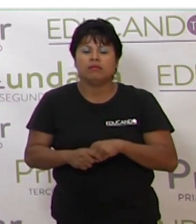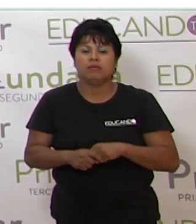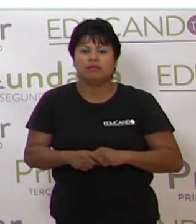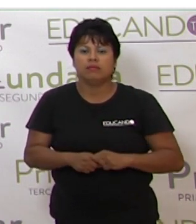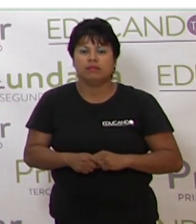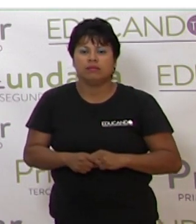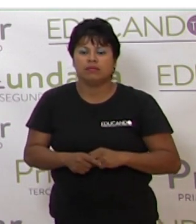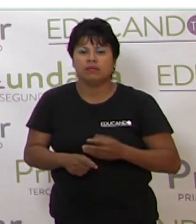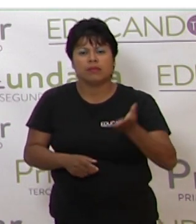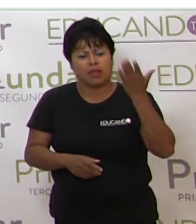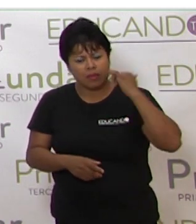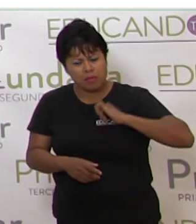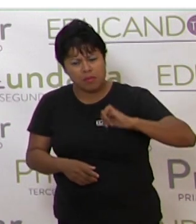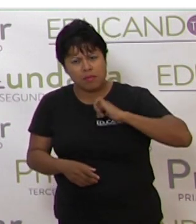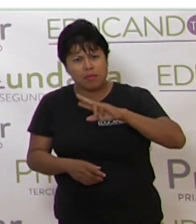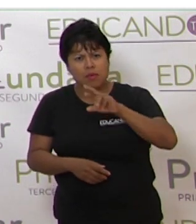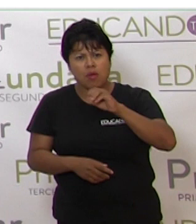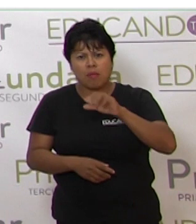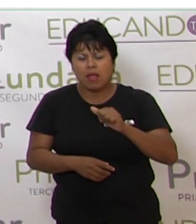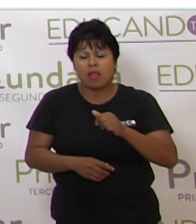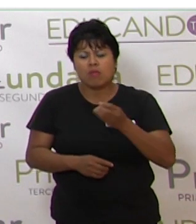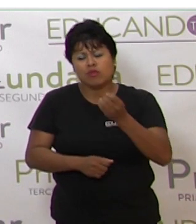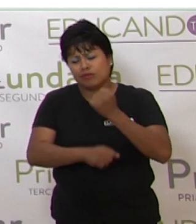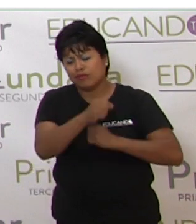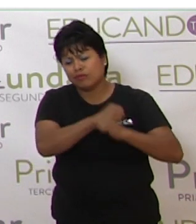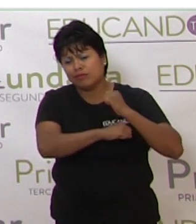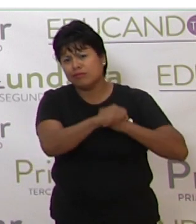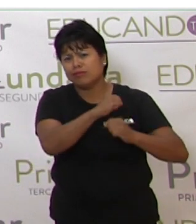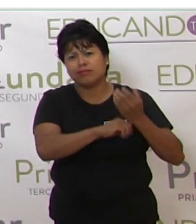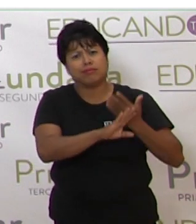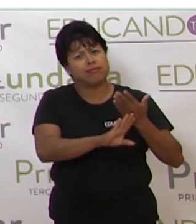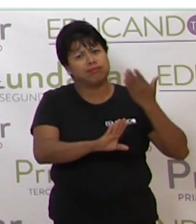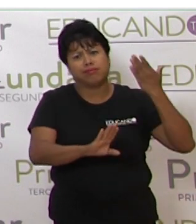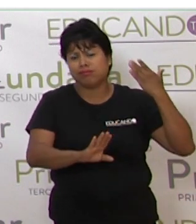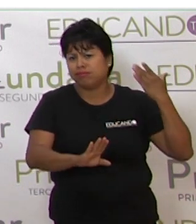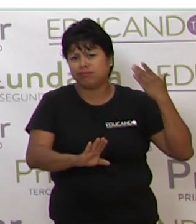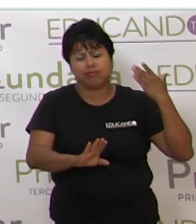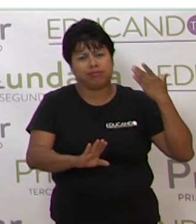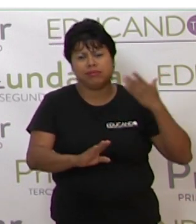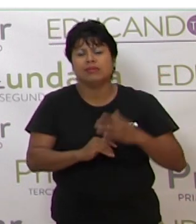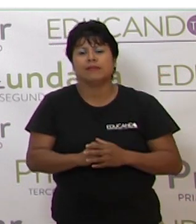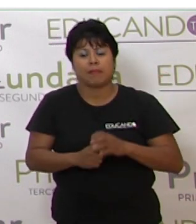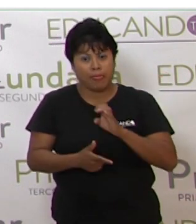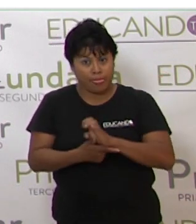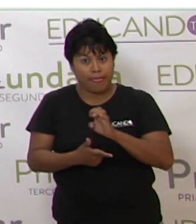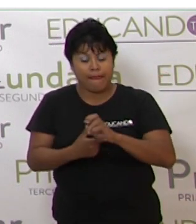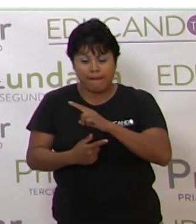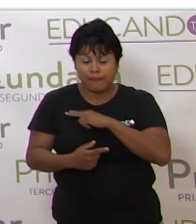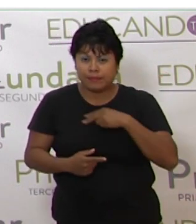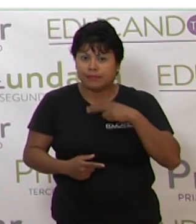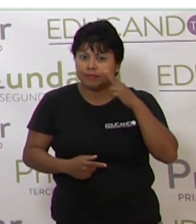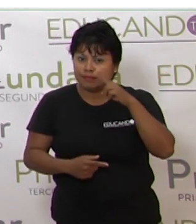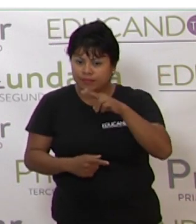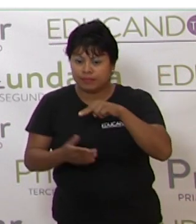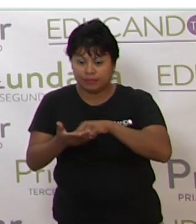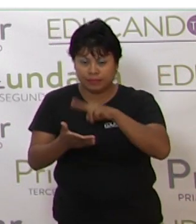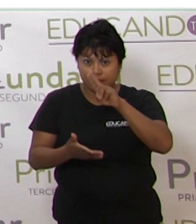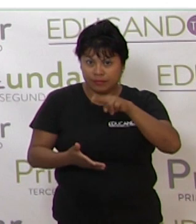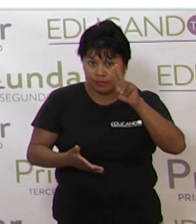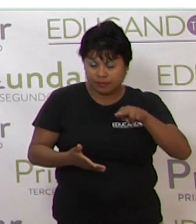Roma antigua, o sea, muchos siglos antes. Y entonces vemos que el pintor